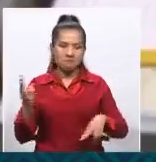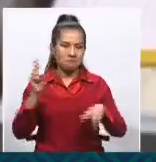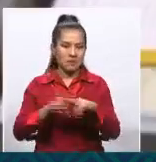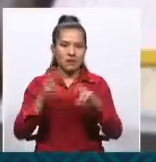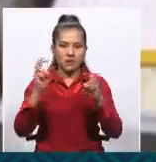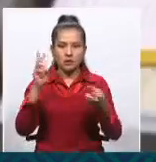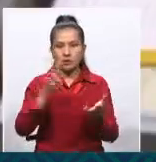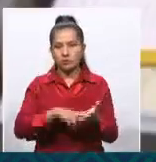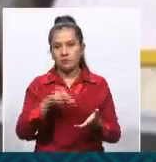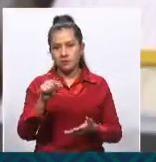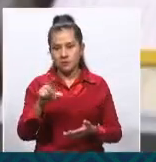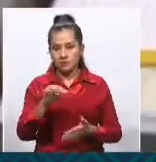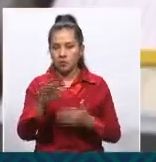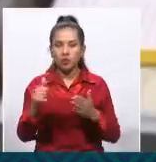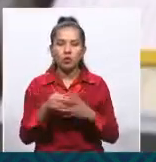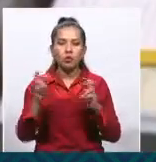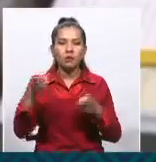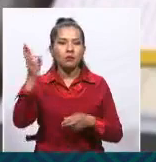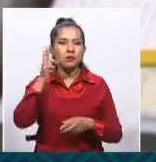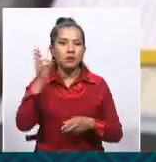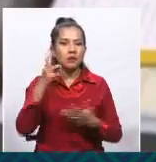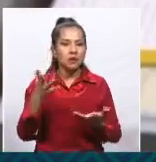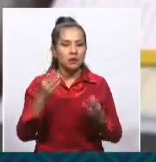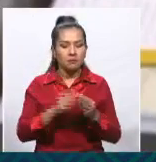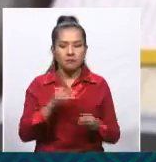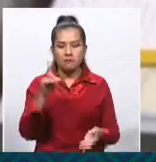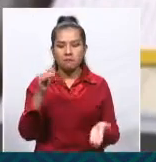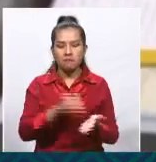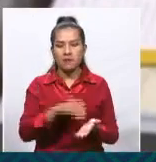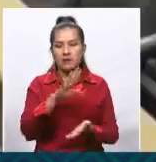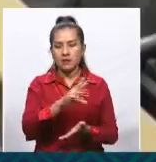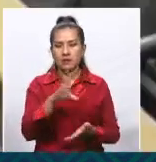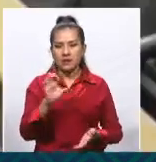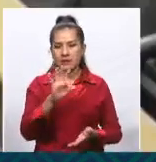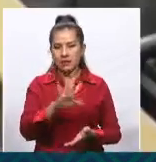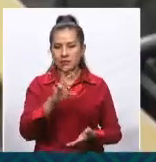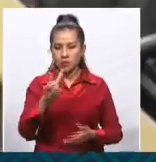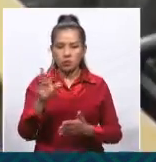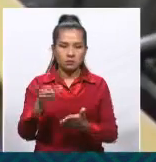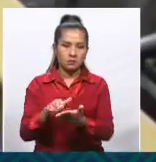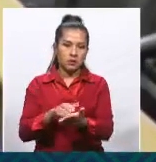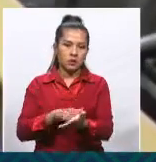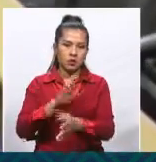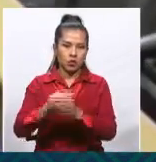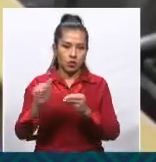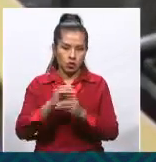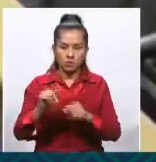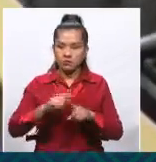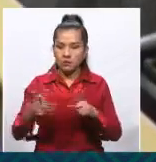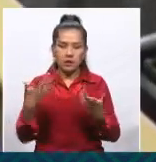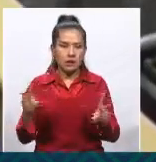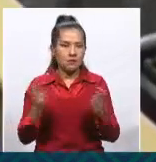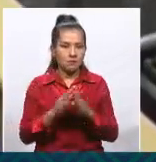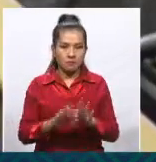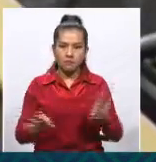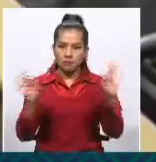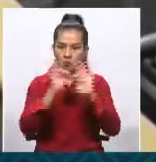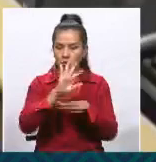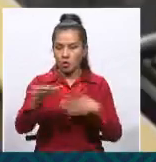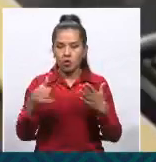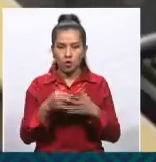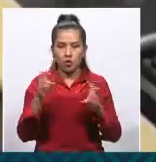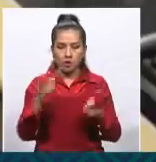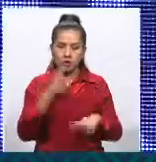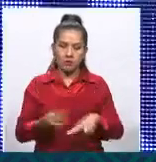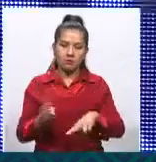2020, cuando alcanzó la renta 1.652 millones de dólares. Pero es importante dar a conocer los factores de crecimiento